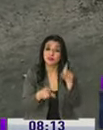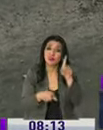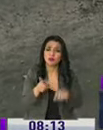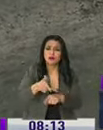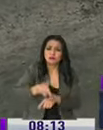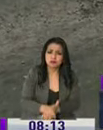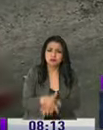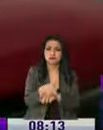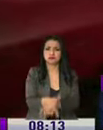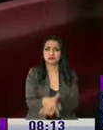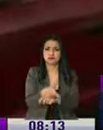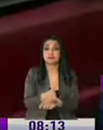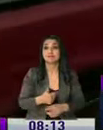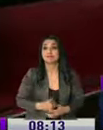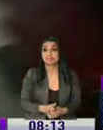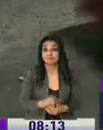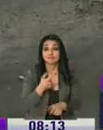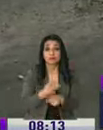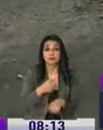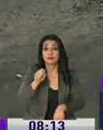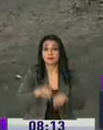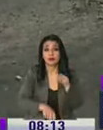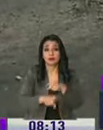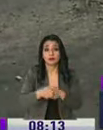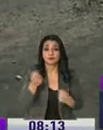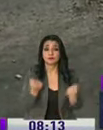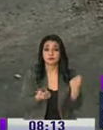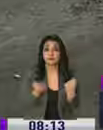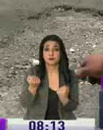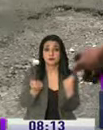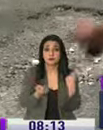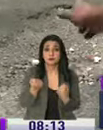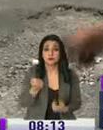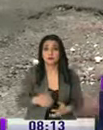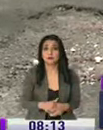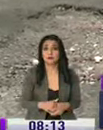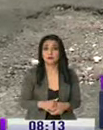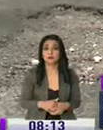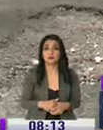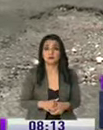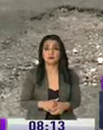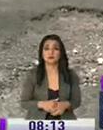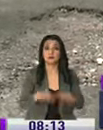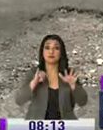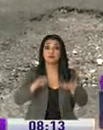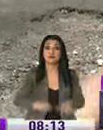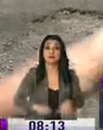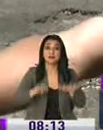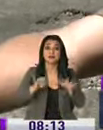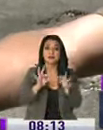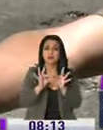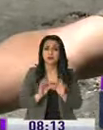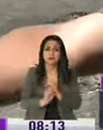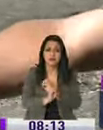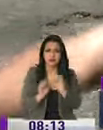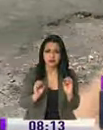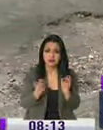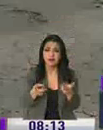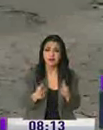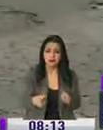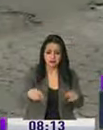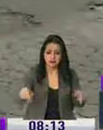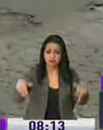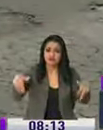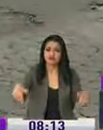los mismos, lo que ocasiona daños en los vehículos. Más de 6 meses y no arreglan nada. Lo mismo esos sumideros. Como